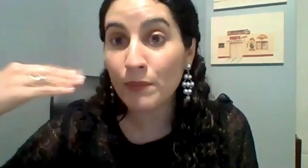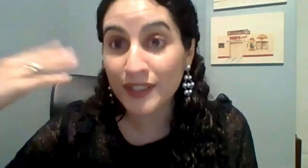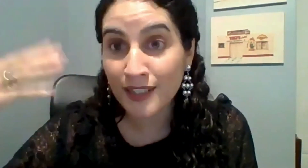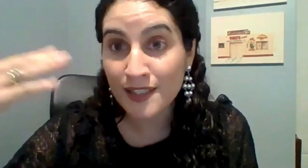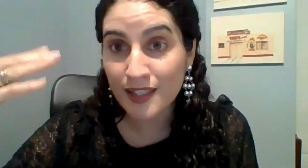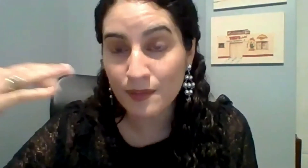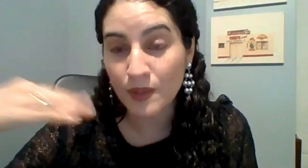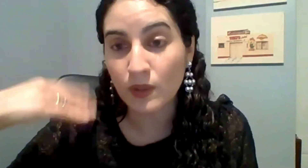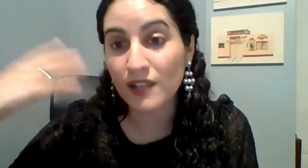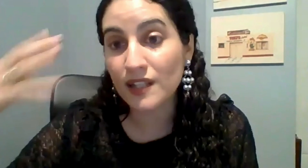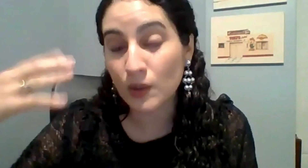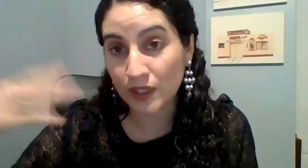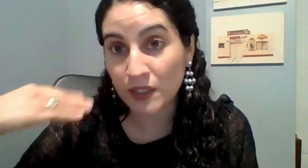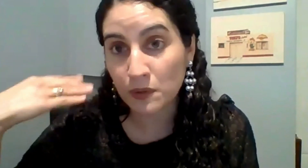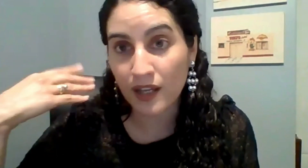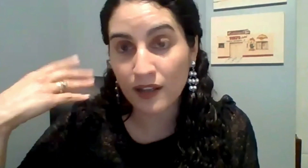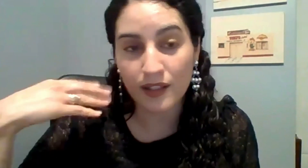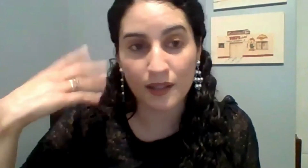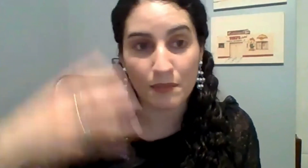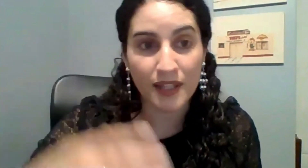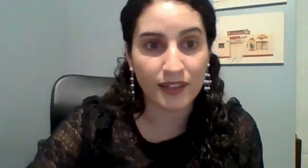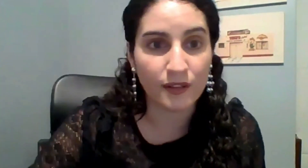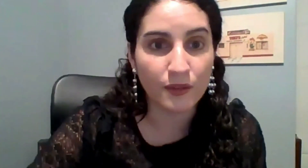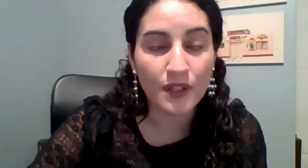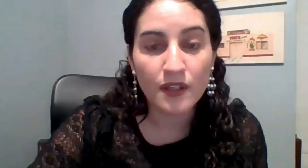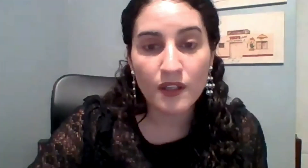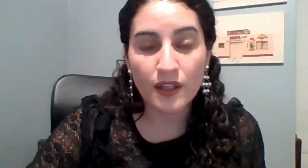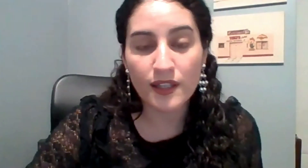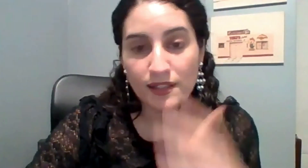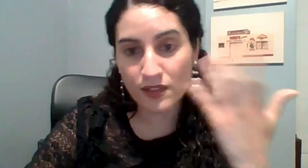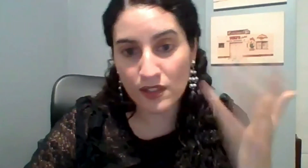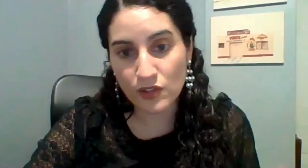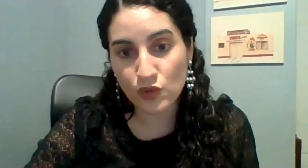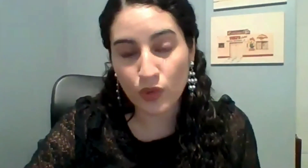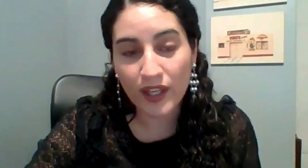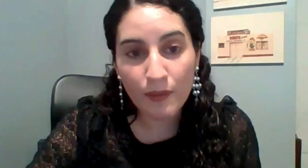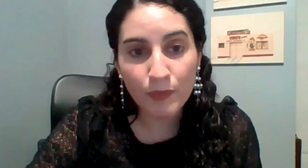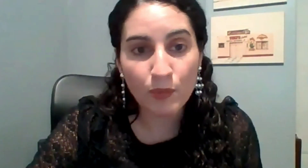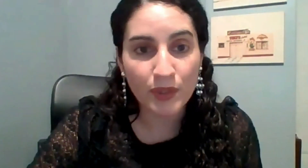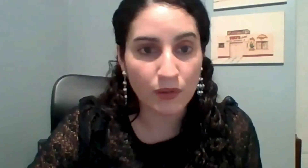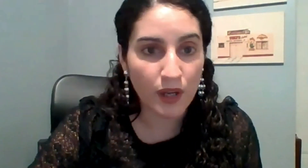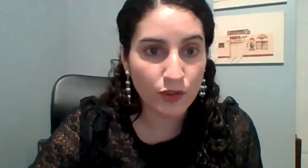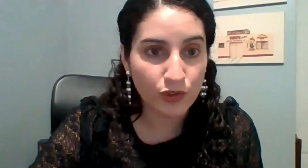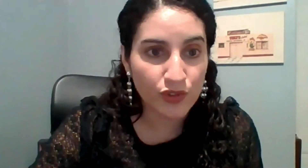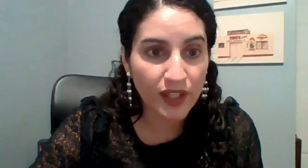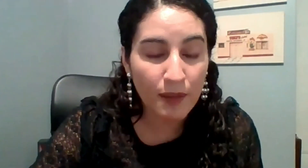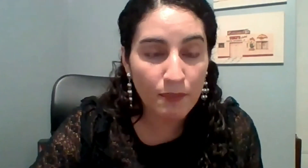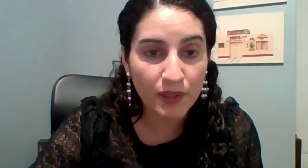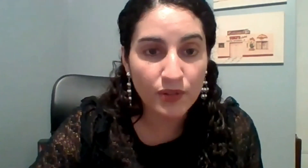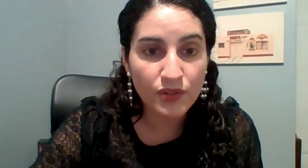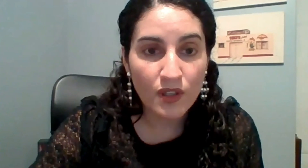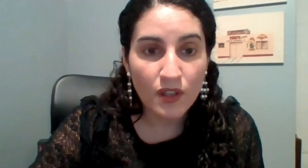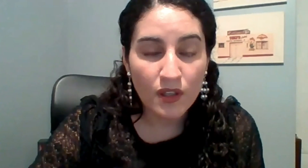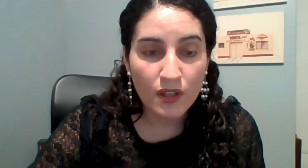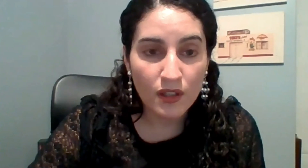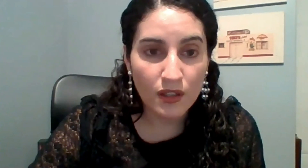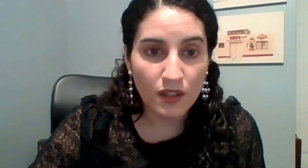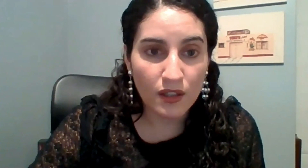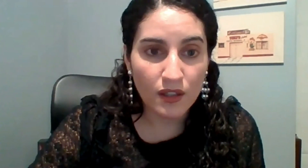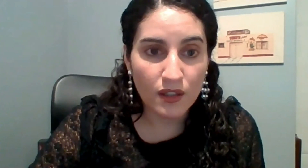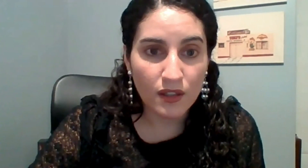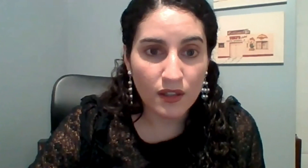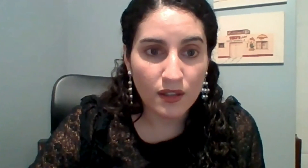otras competencias vinculadas a la currícula en mente. Este es un ejemplo, pero hay otros ejemplos.